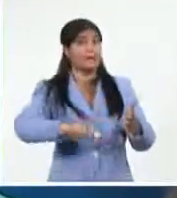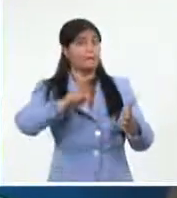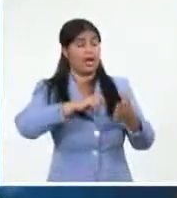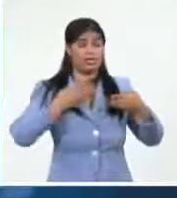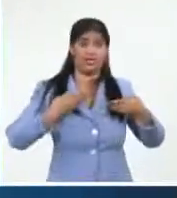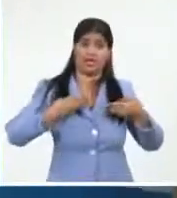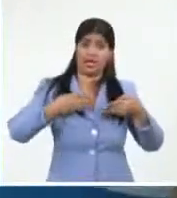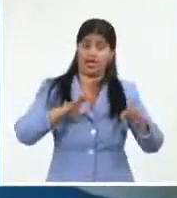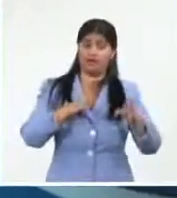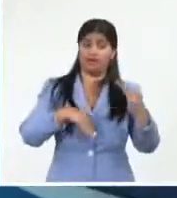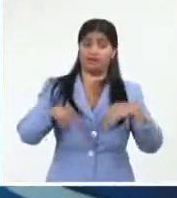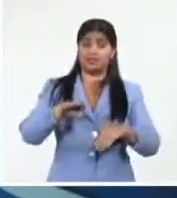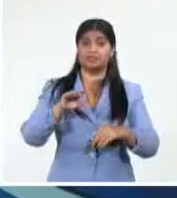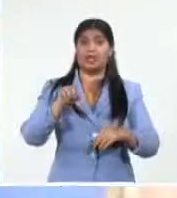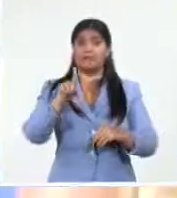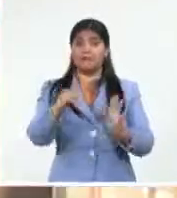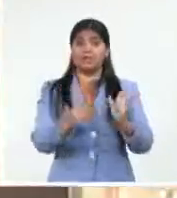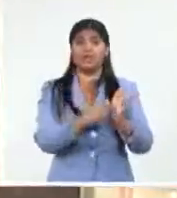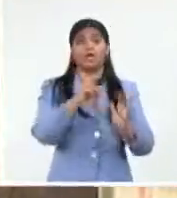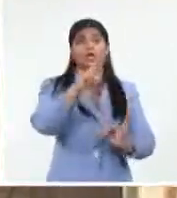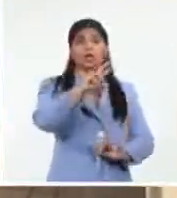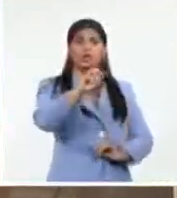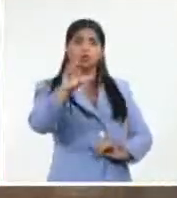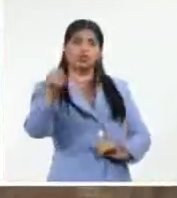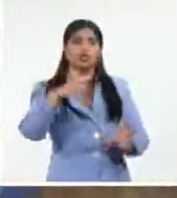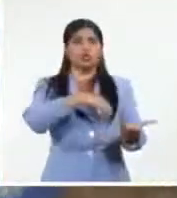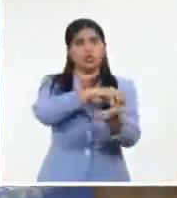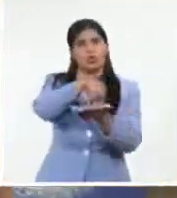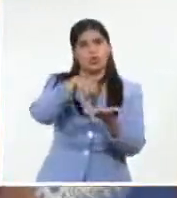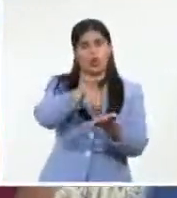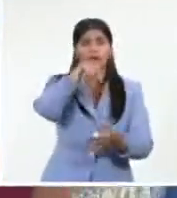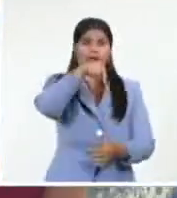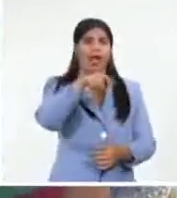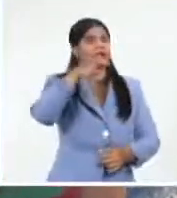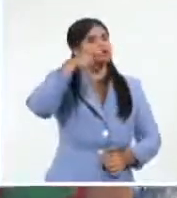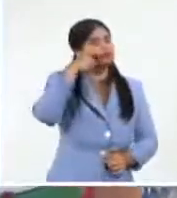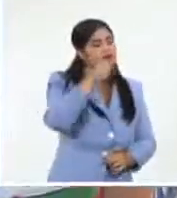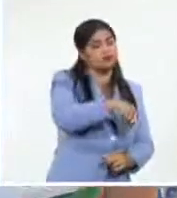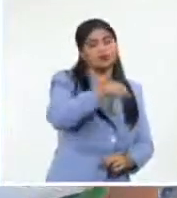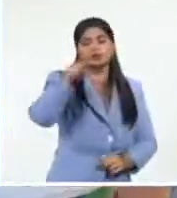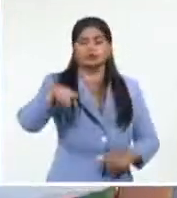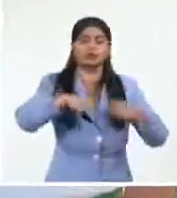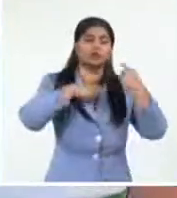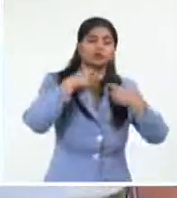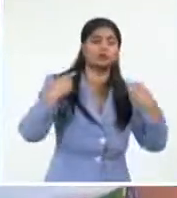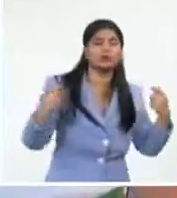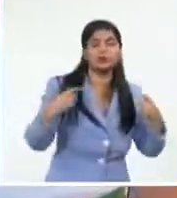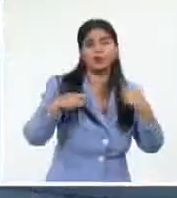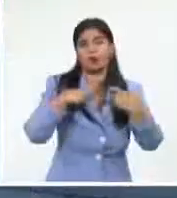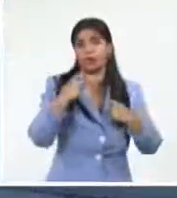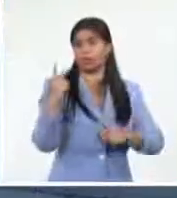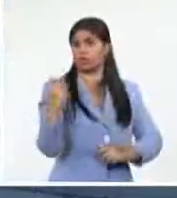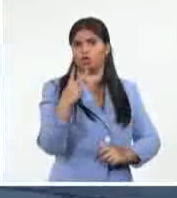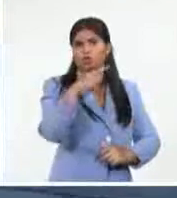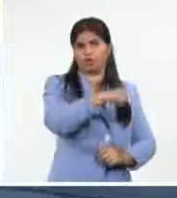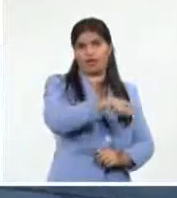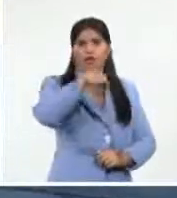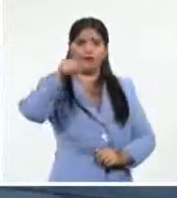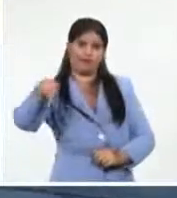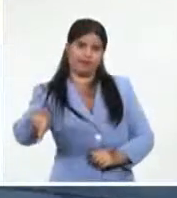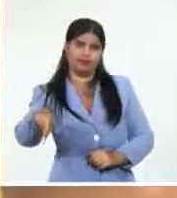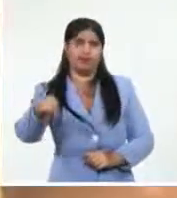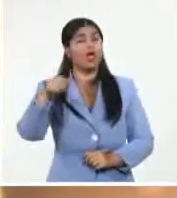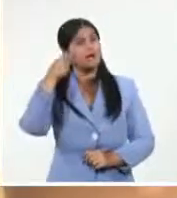más de 1.200 colegios con urnas custodiadas por pioneros, colaboradores y supervisores, asegurando el cumplimiento de